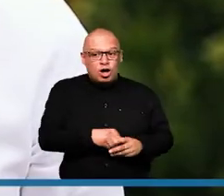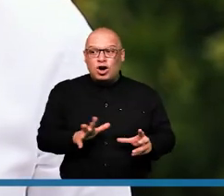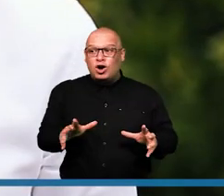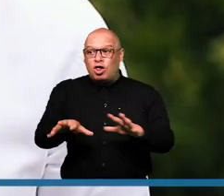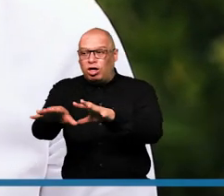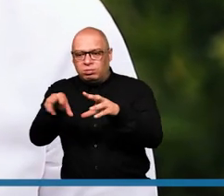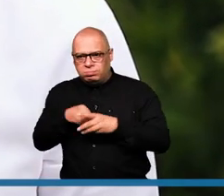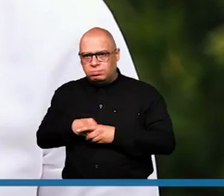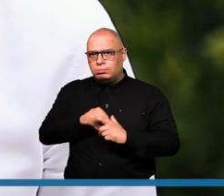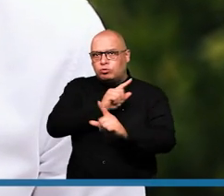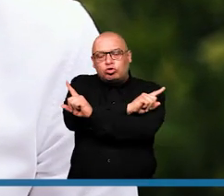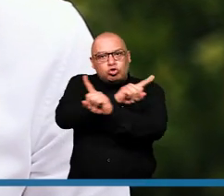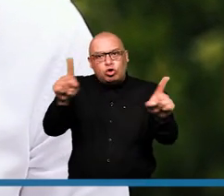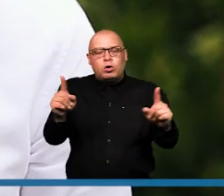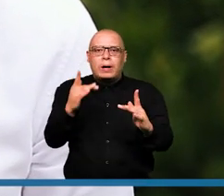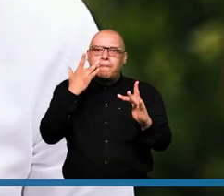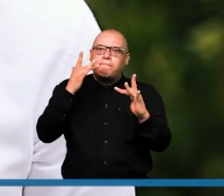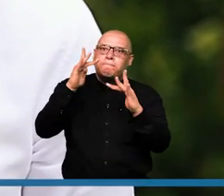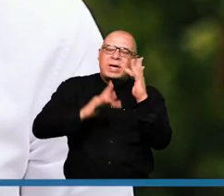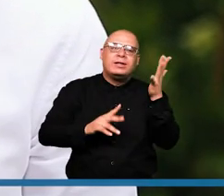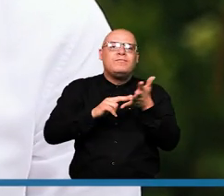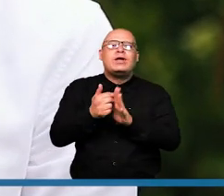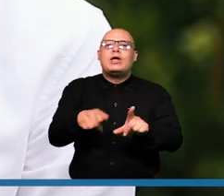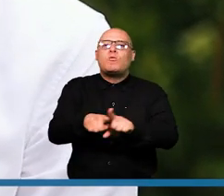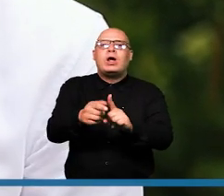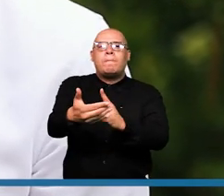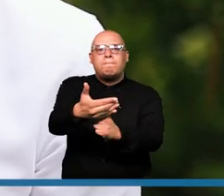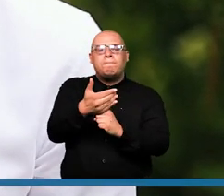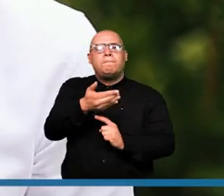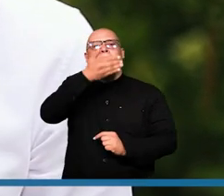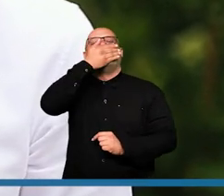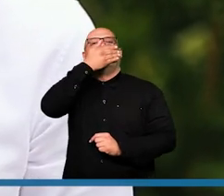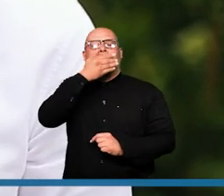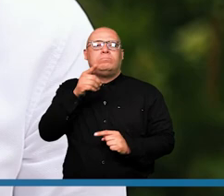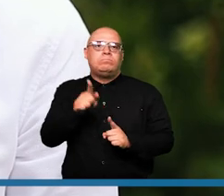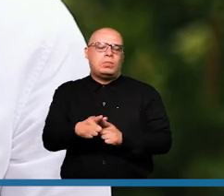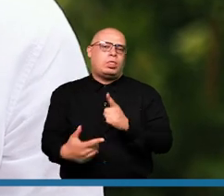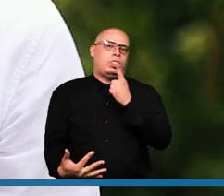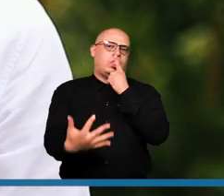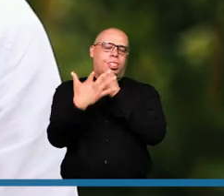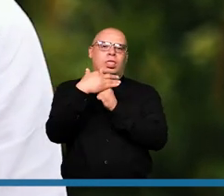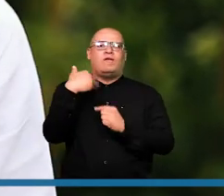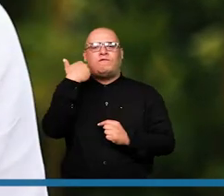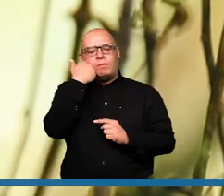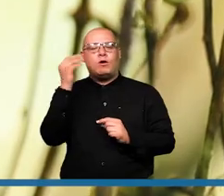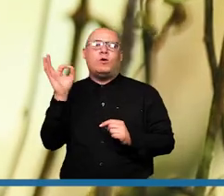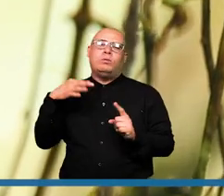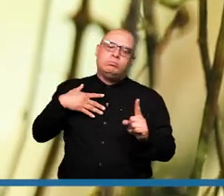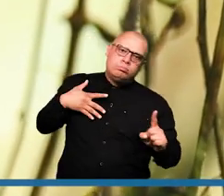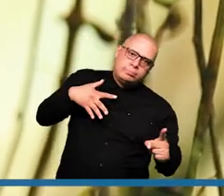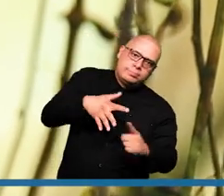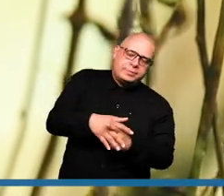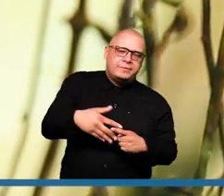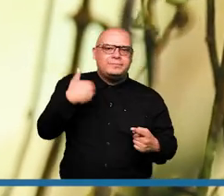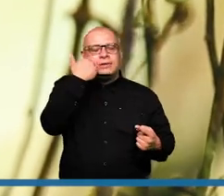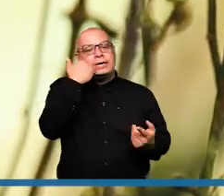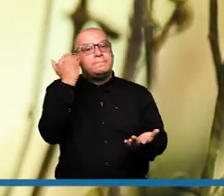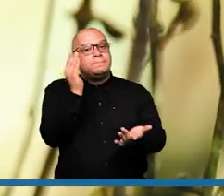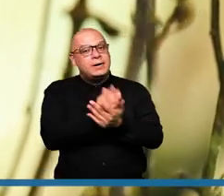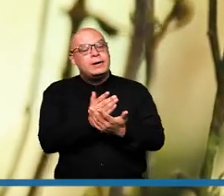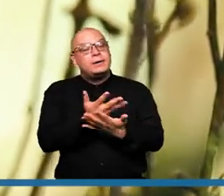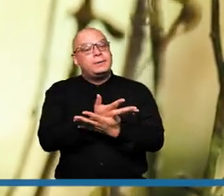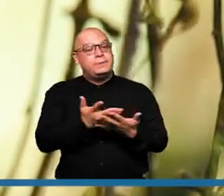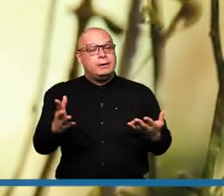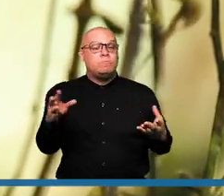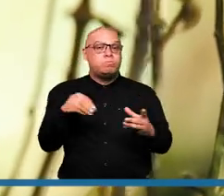vivir con nosotros es el equivalente a un secuestro, la generación de enfermedades que se pueden producir producto del contacto